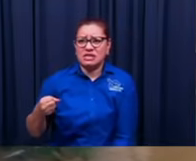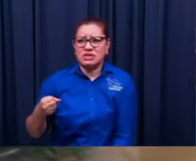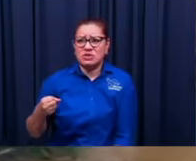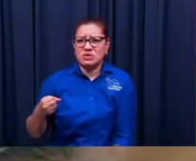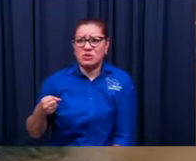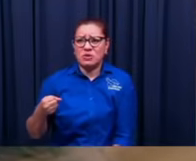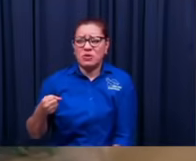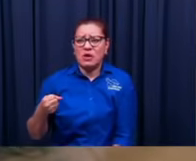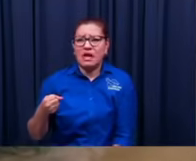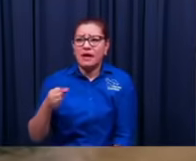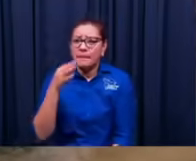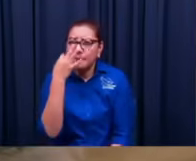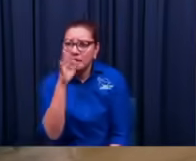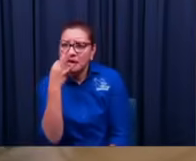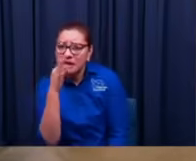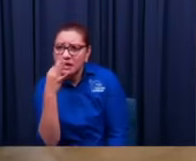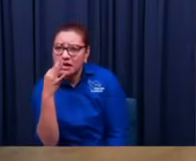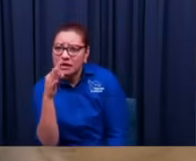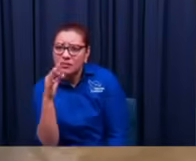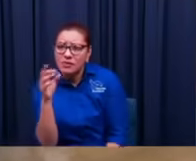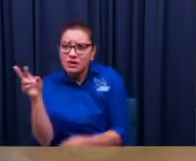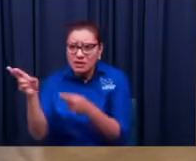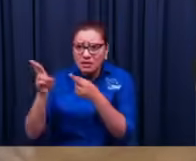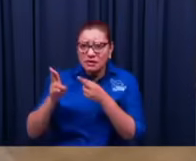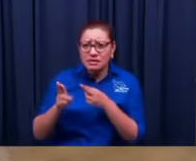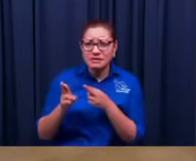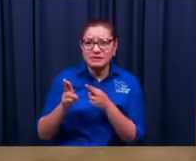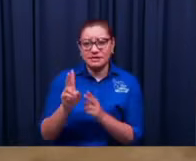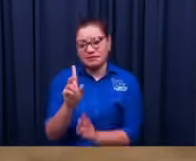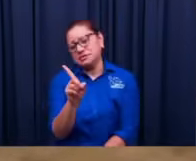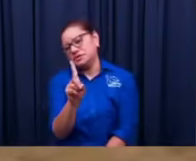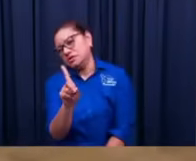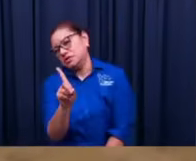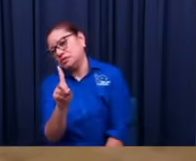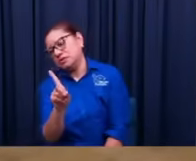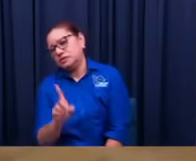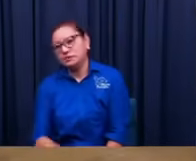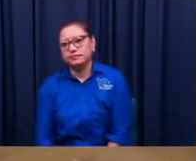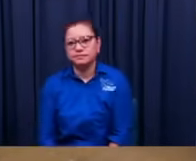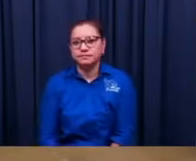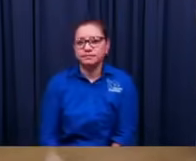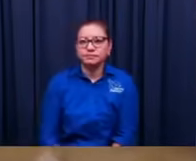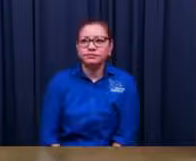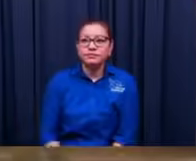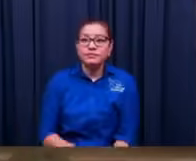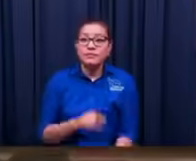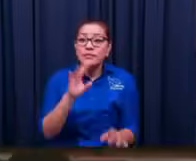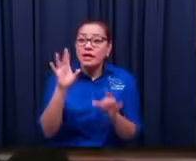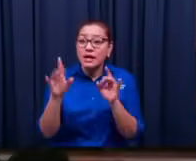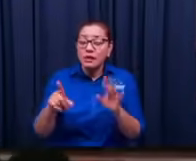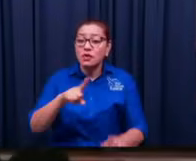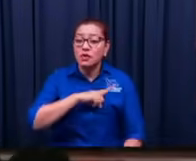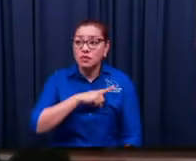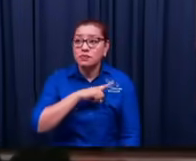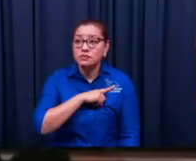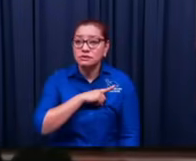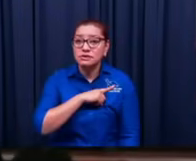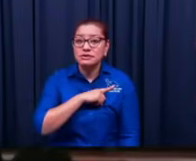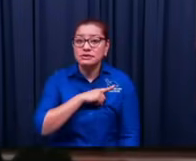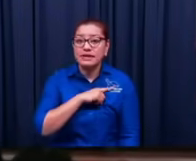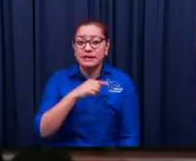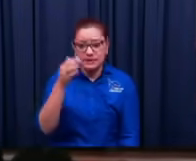ella se contamine también. De ninguna manera. Entonces, si él consiente, tiene que